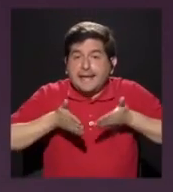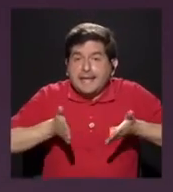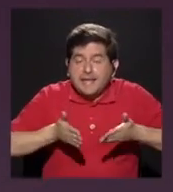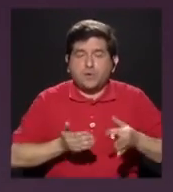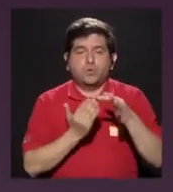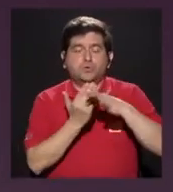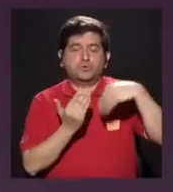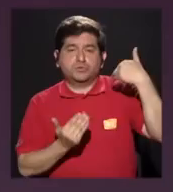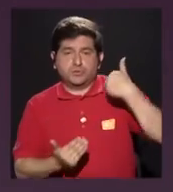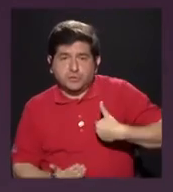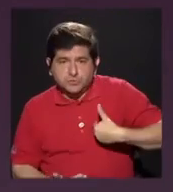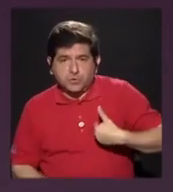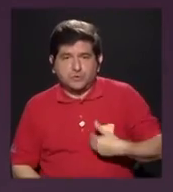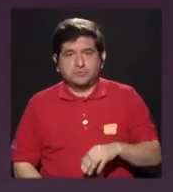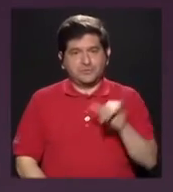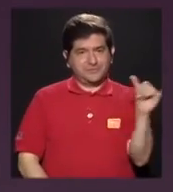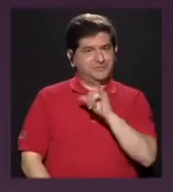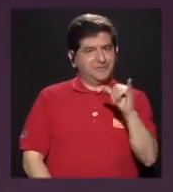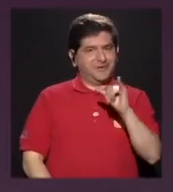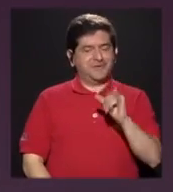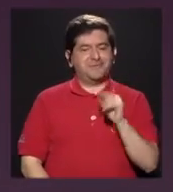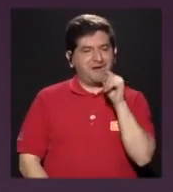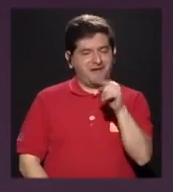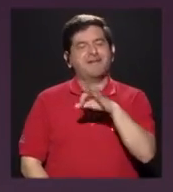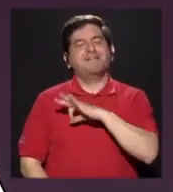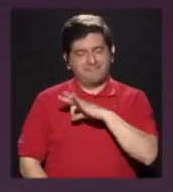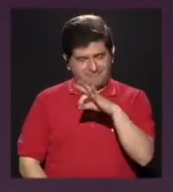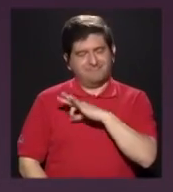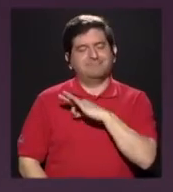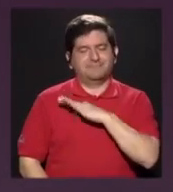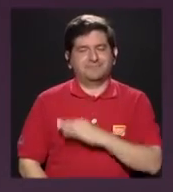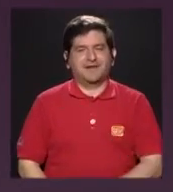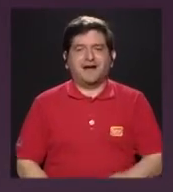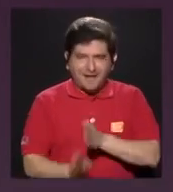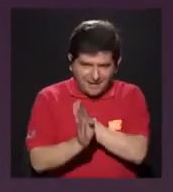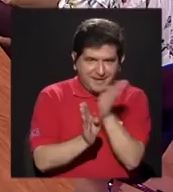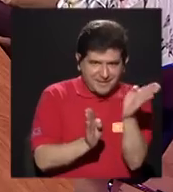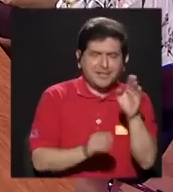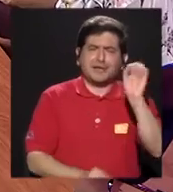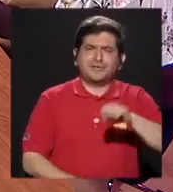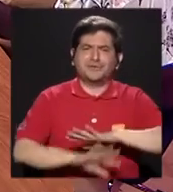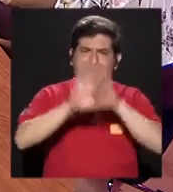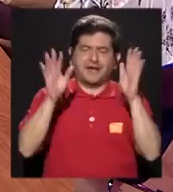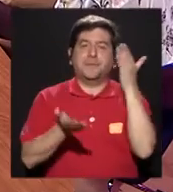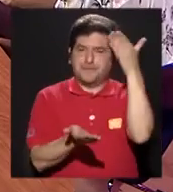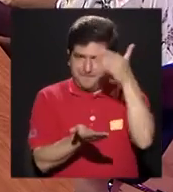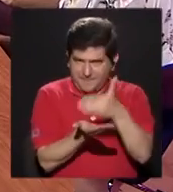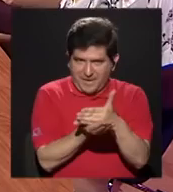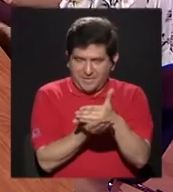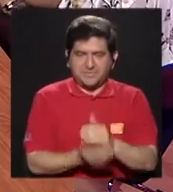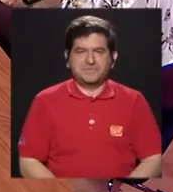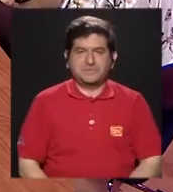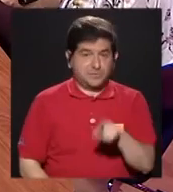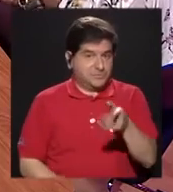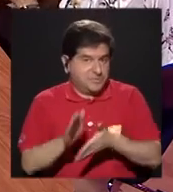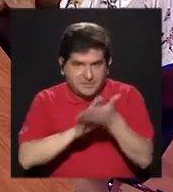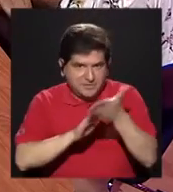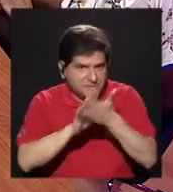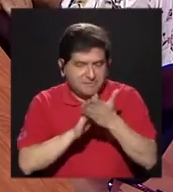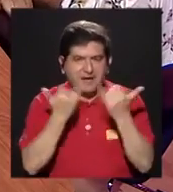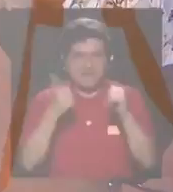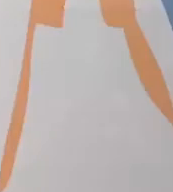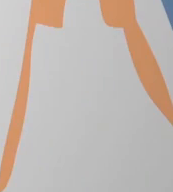esposos de esas mujeres también beneficiaron de forma indirecta vamos a un corte y no se mueva de allí